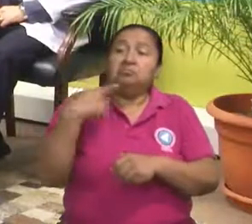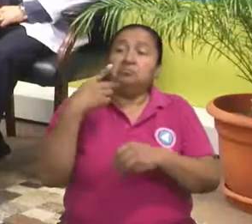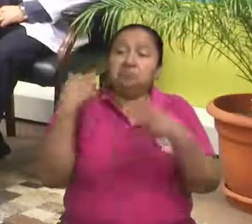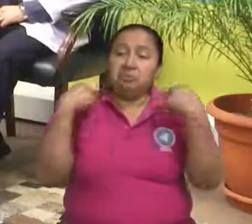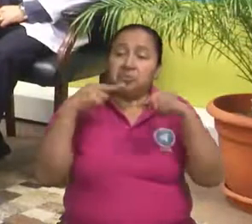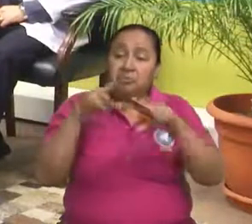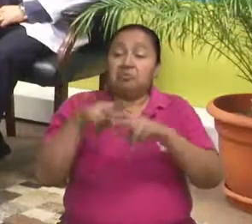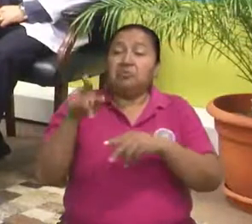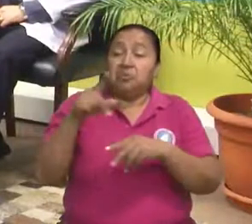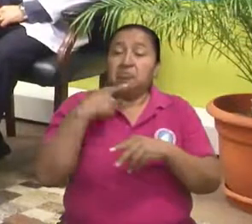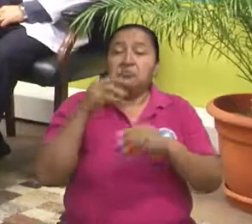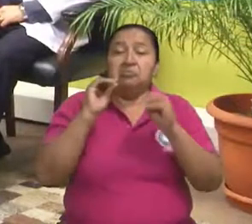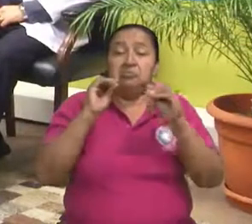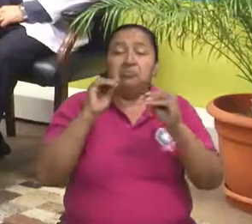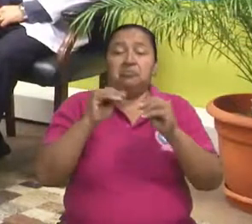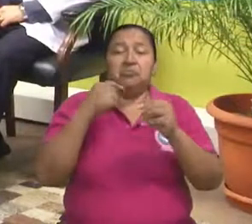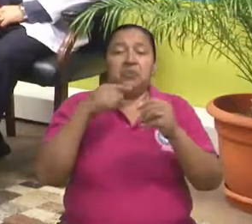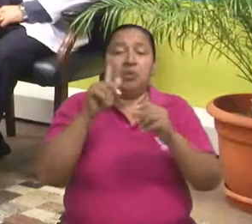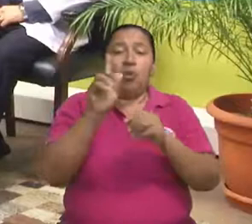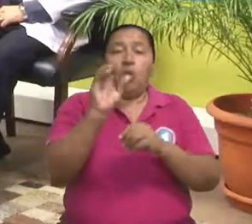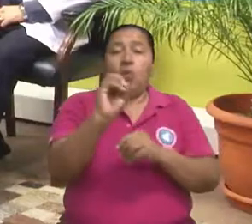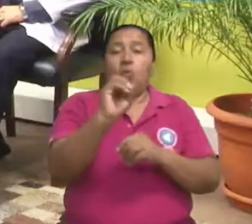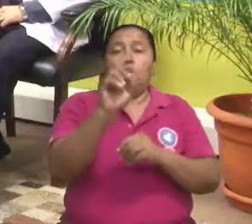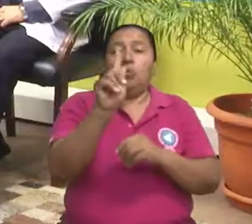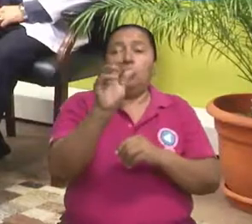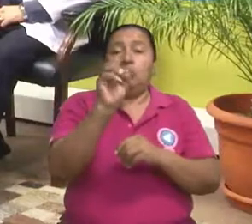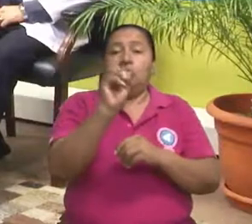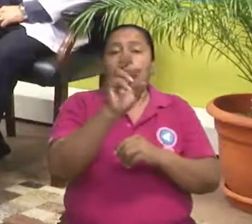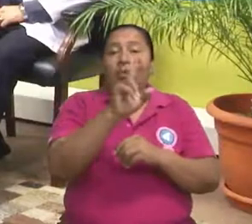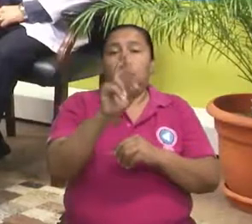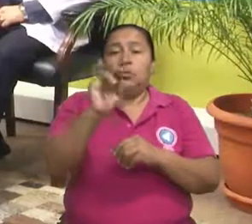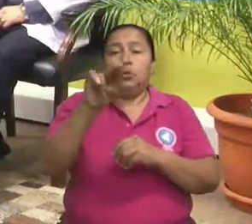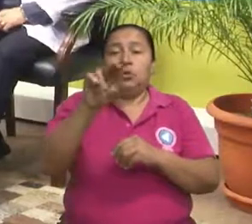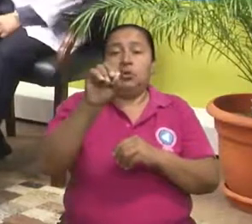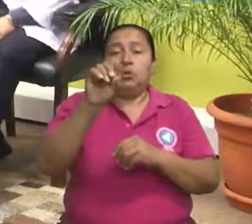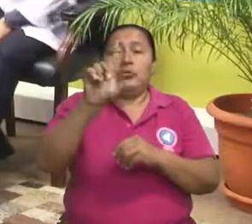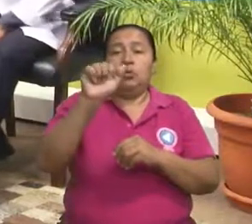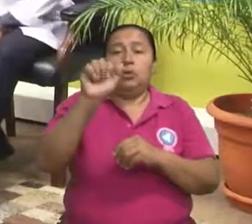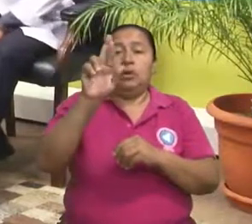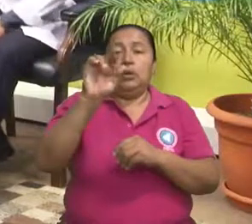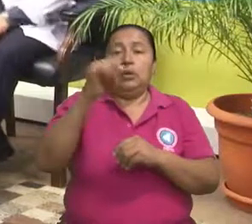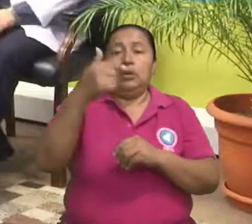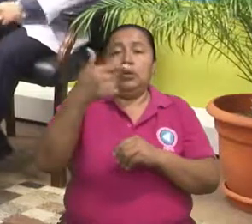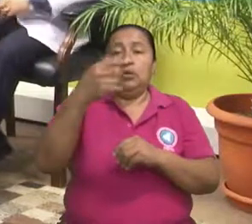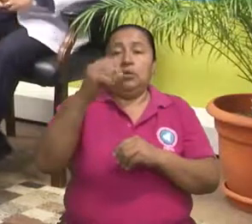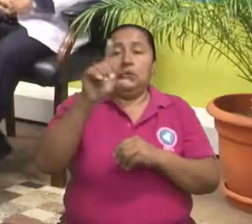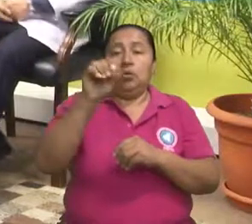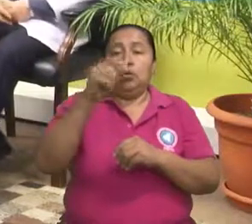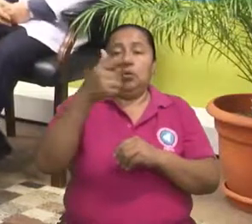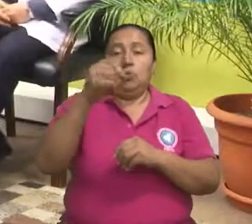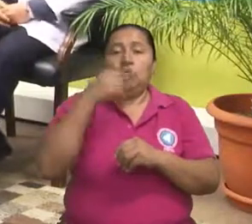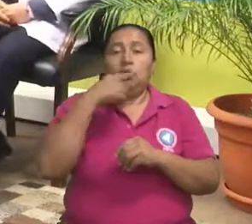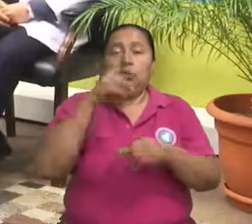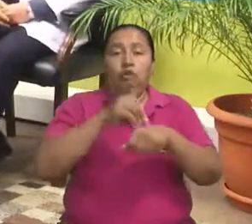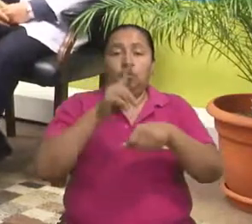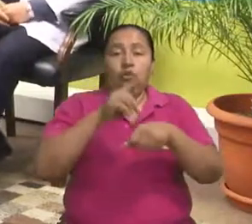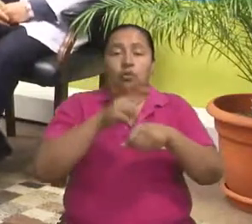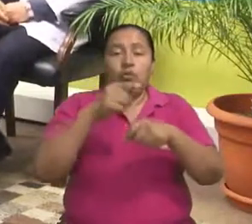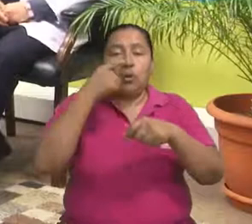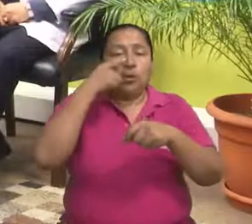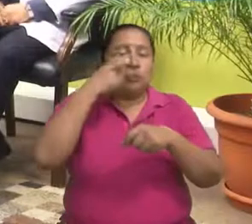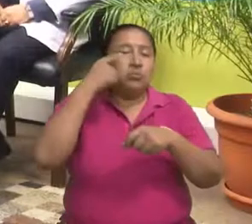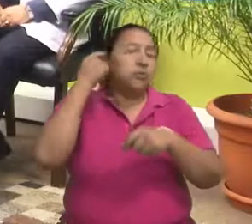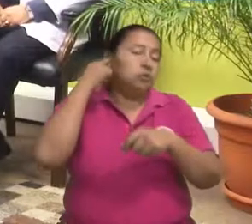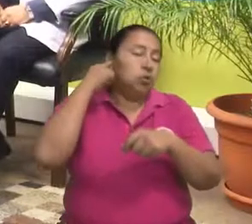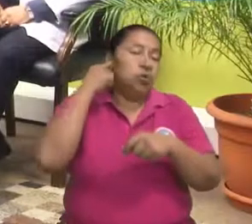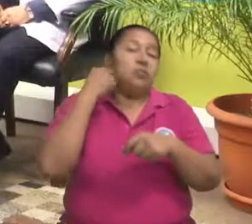Muchas gracias, licenciado, por la invitación. Bienvenido, doctor. Es un placer. Es un honor tenerlo aquí para hablar de este tema,